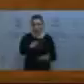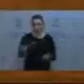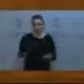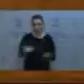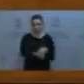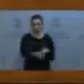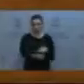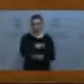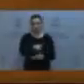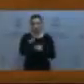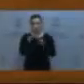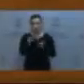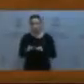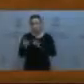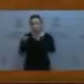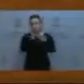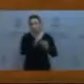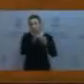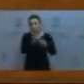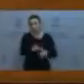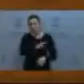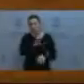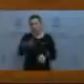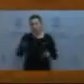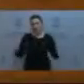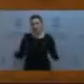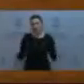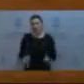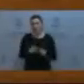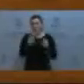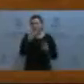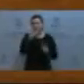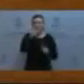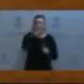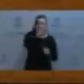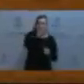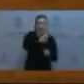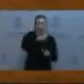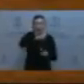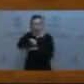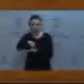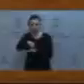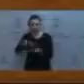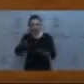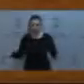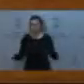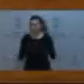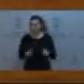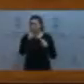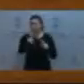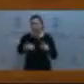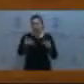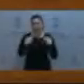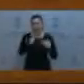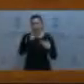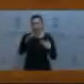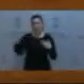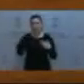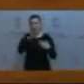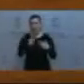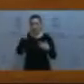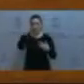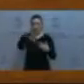lo ha defendido el Partido Popular de Asturias, con independencia de que sea un concejo rural o urbano. Aquí, gracias a los 33 años del socialismo, las